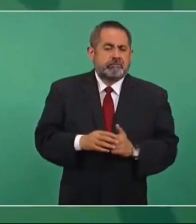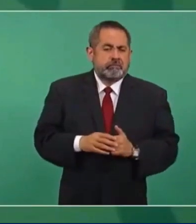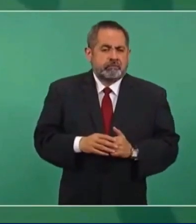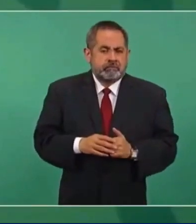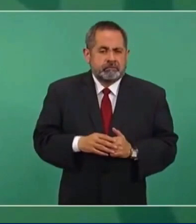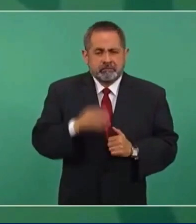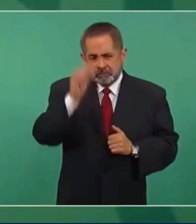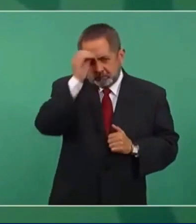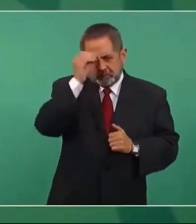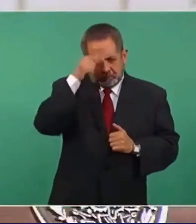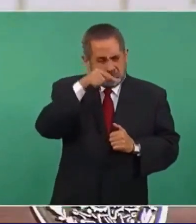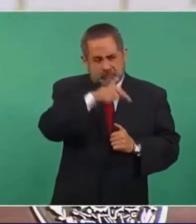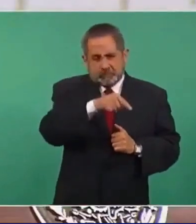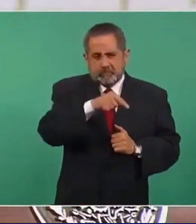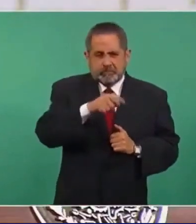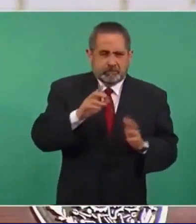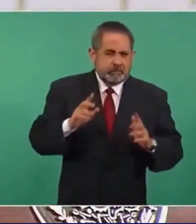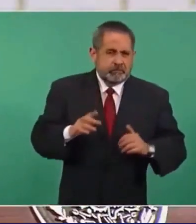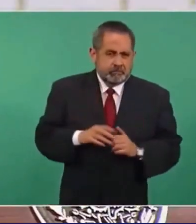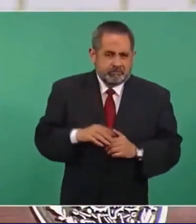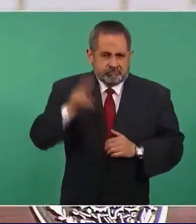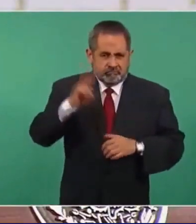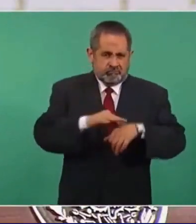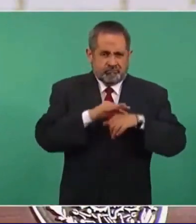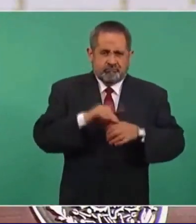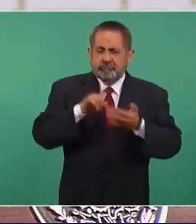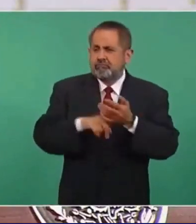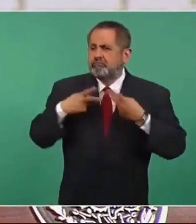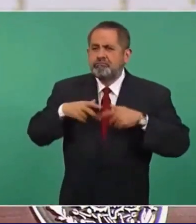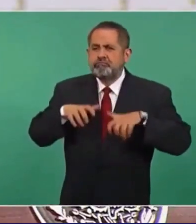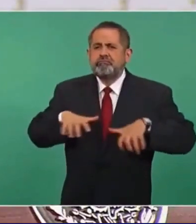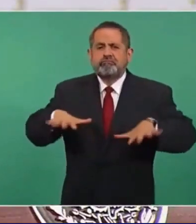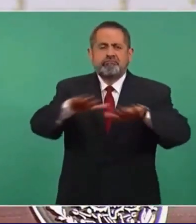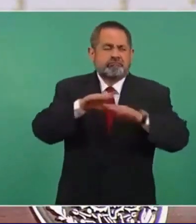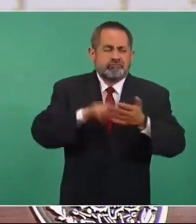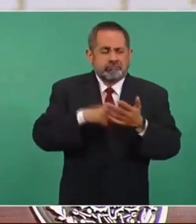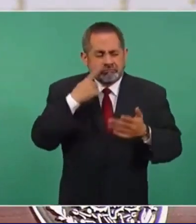qué opinión real tiene la gente, ¿no?